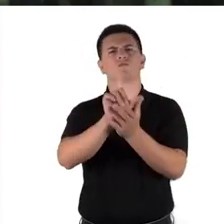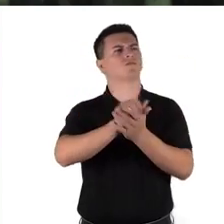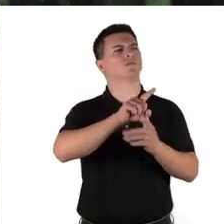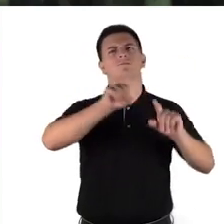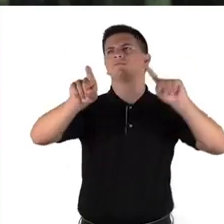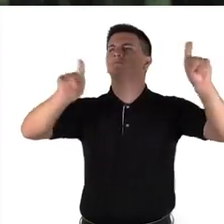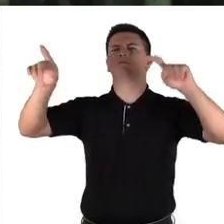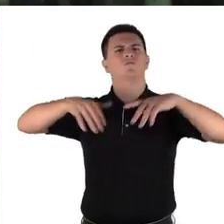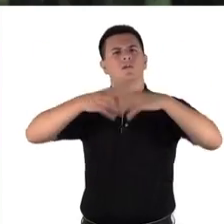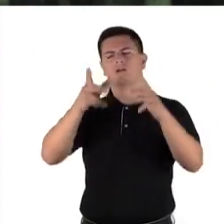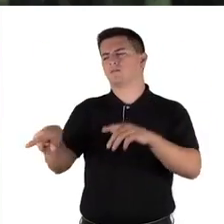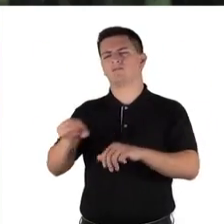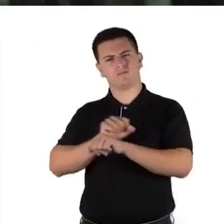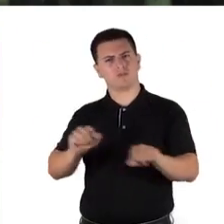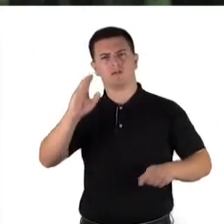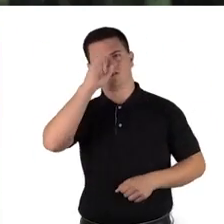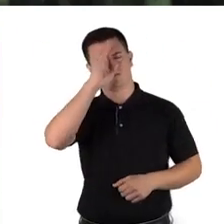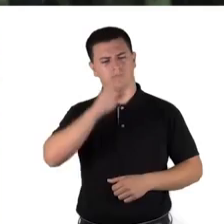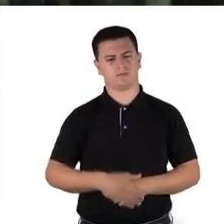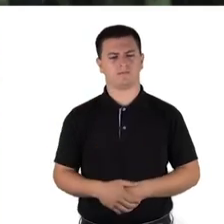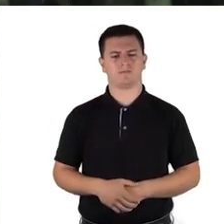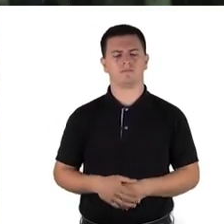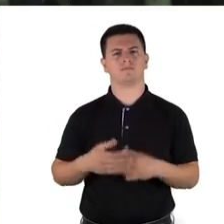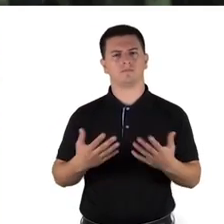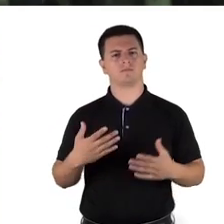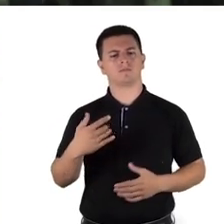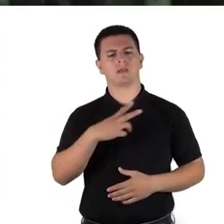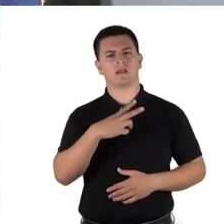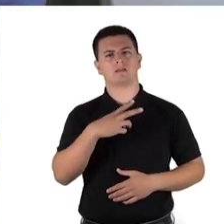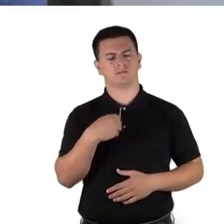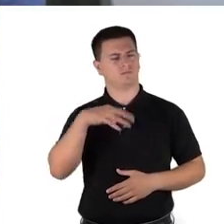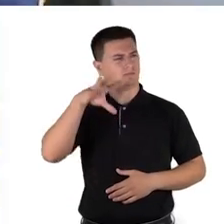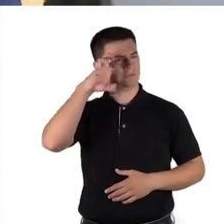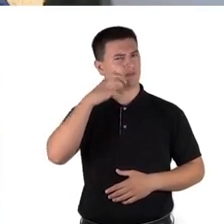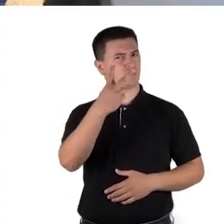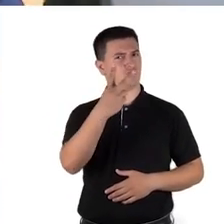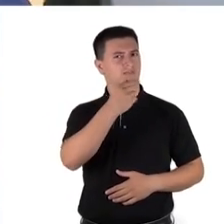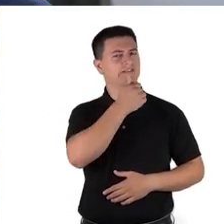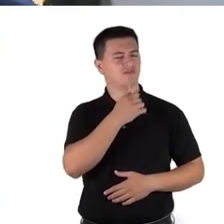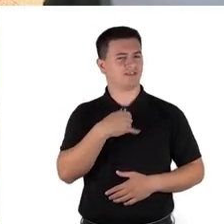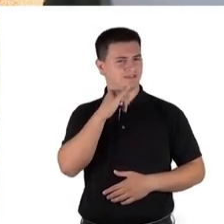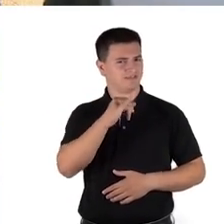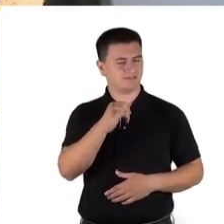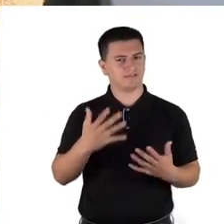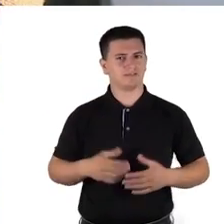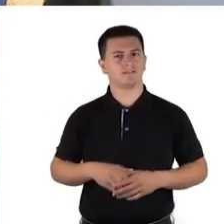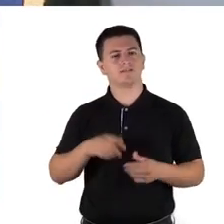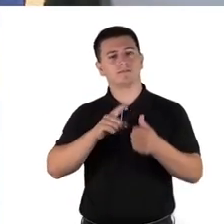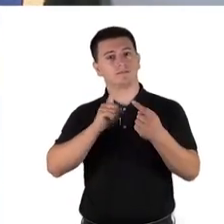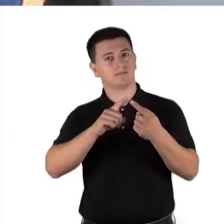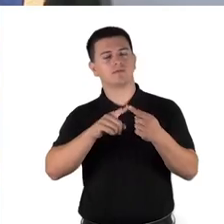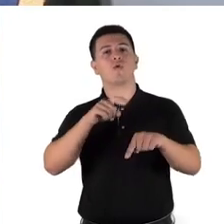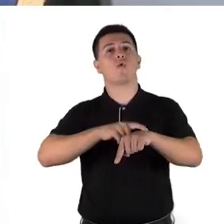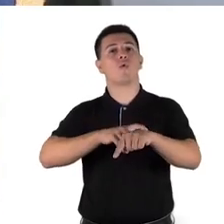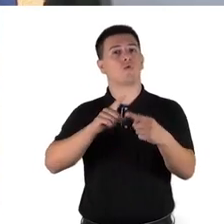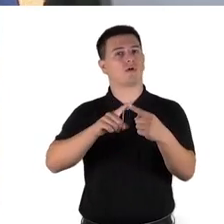oportunidad de que ellos puedan aprender a partir incluso de nuestras rutinas. Yo siempre cuento, casi son dos historias, dos anécdotas de